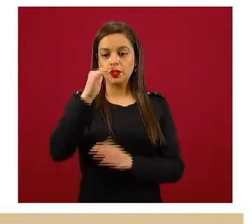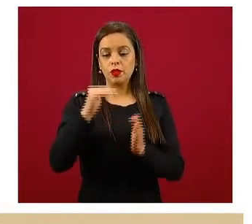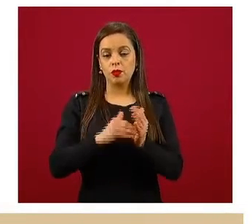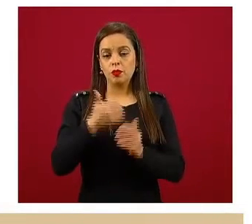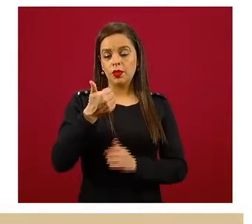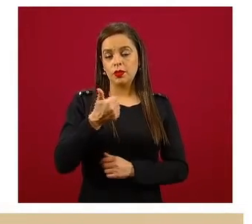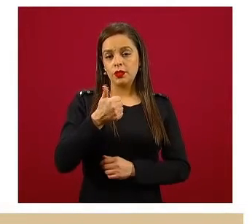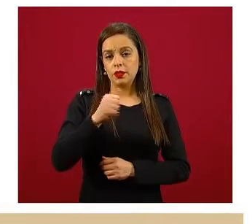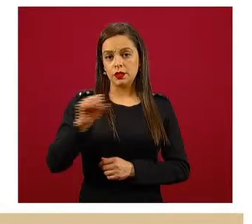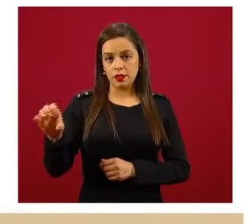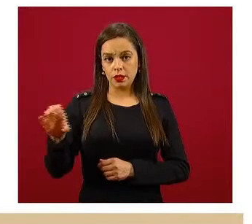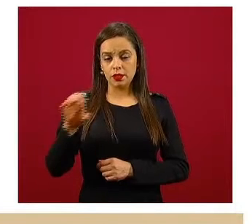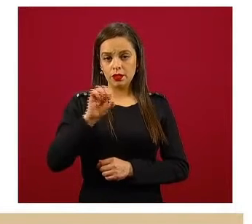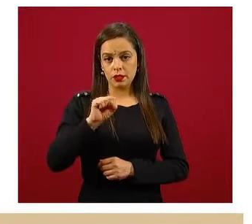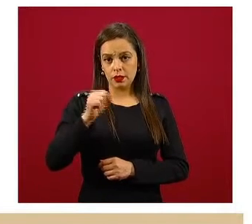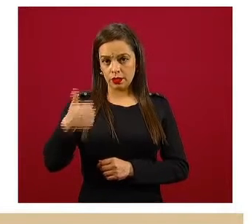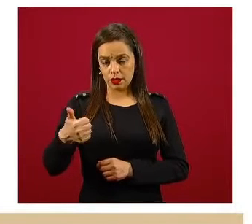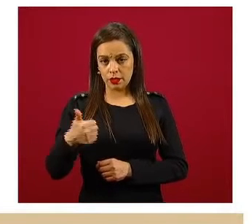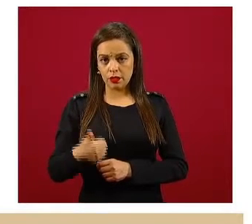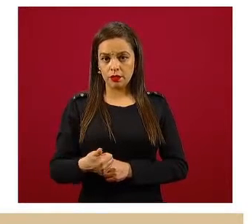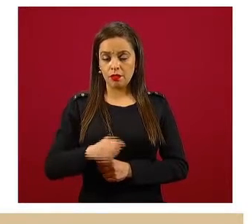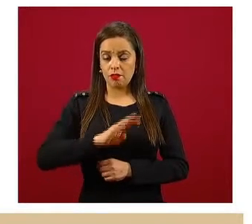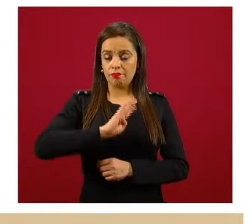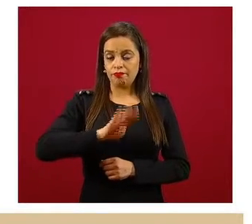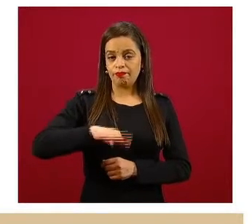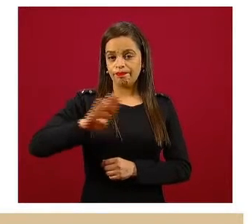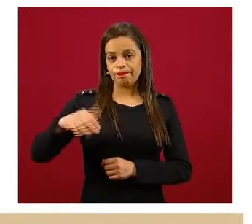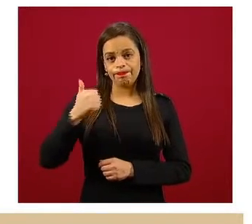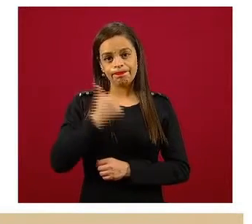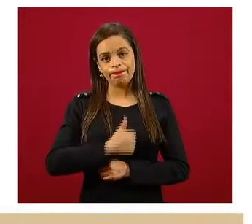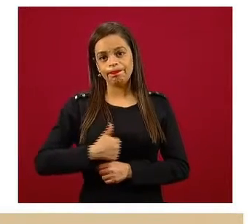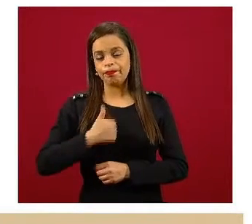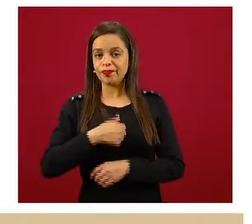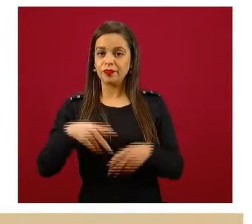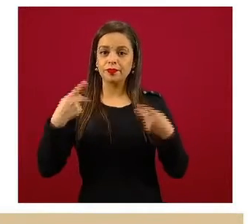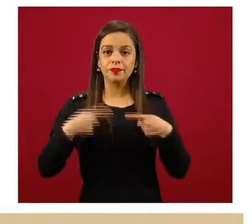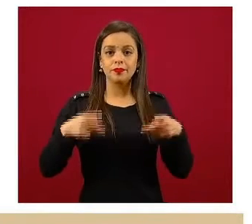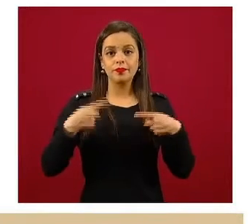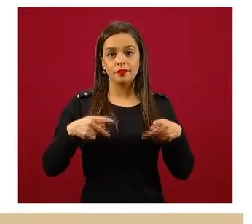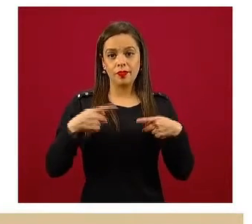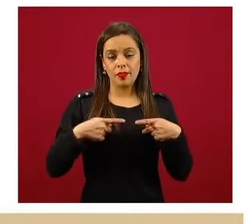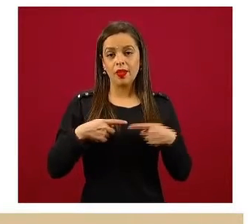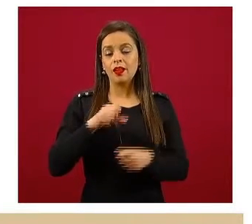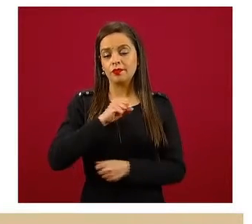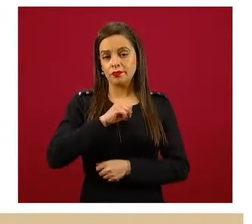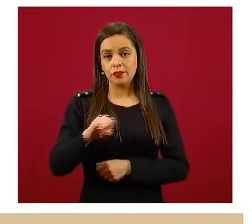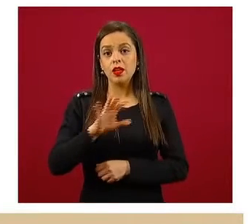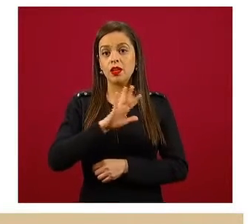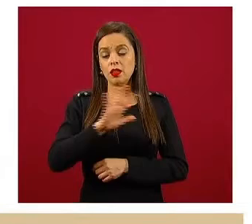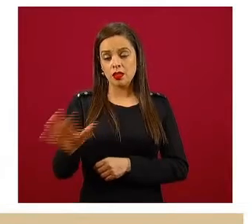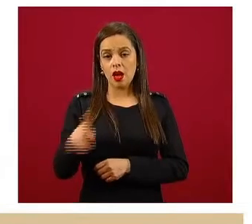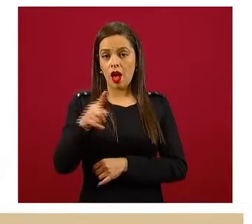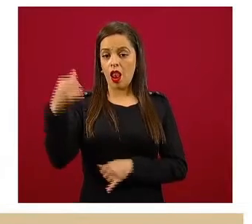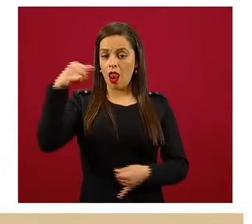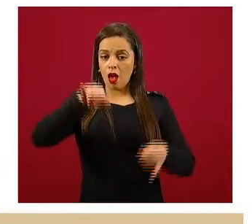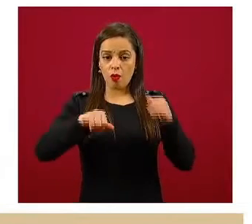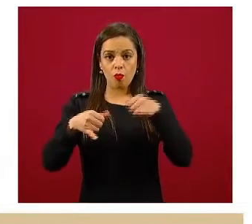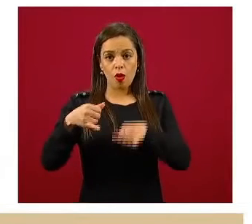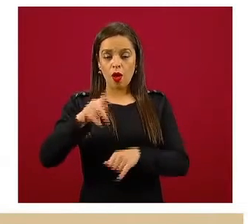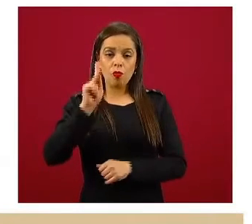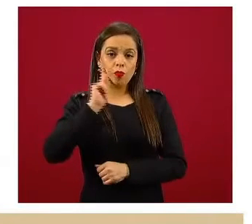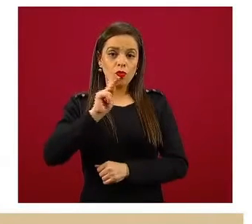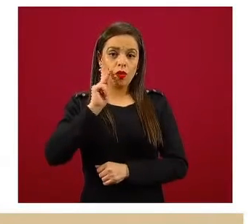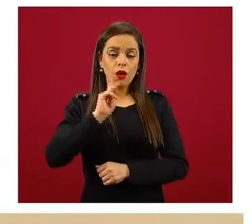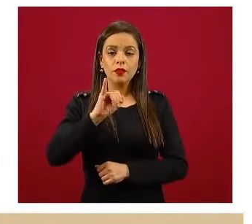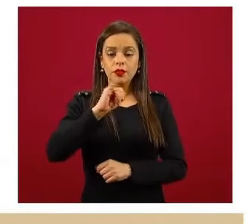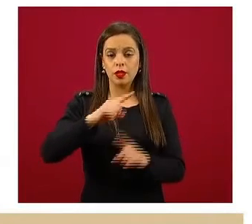5,666 las defunciones ocurridas y que han sido confirmadas también por laboratorio a través de un